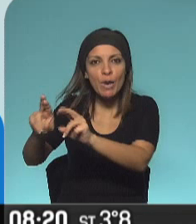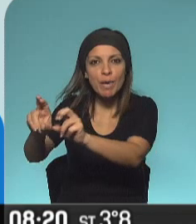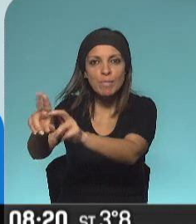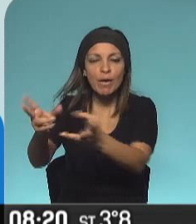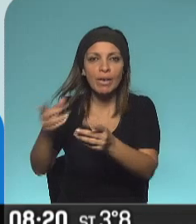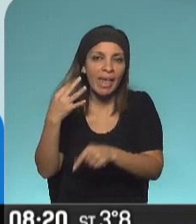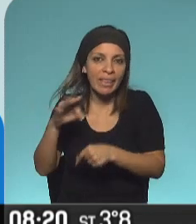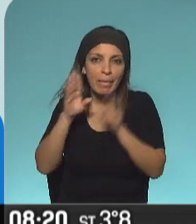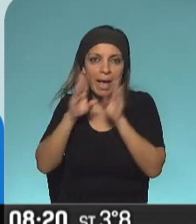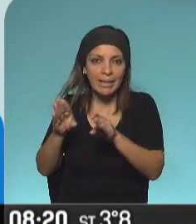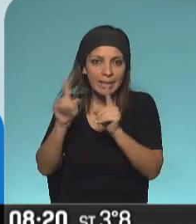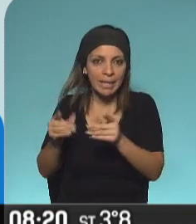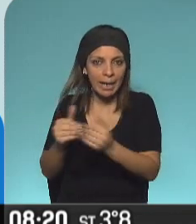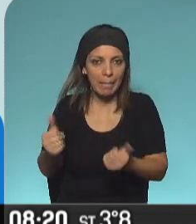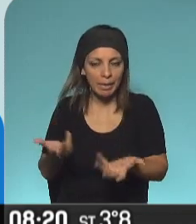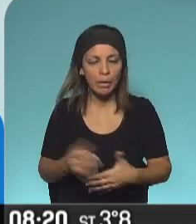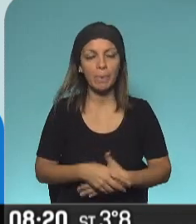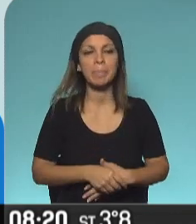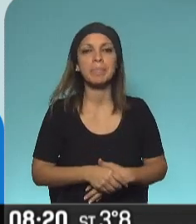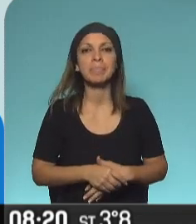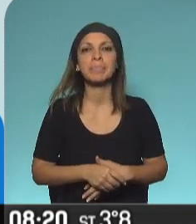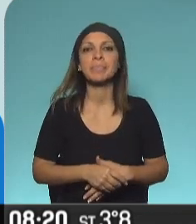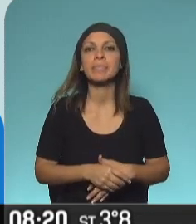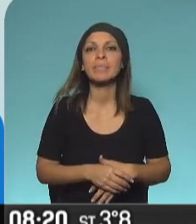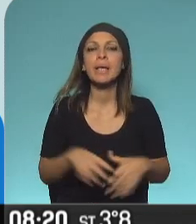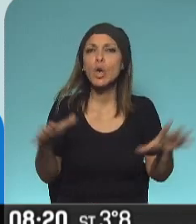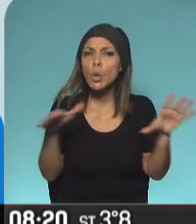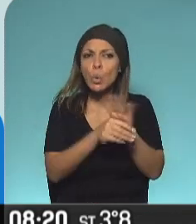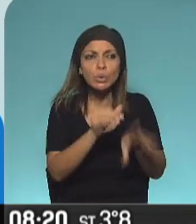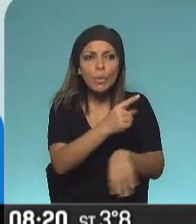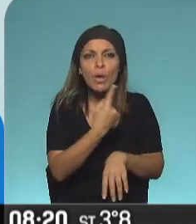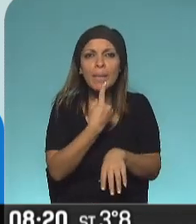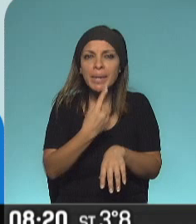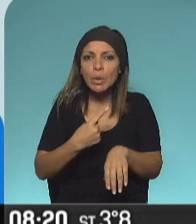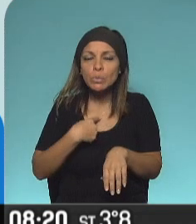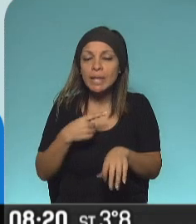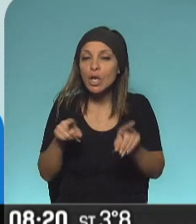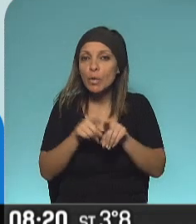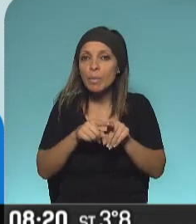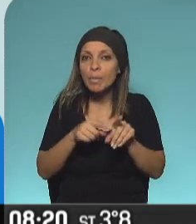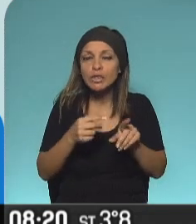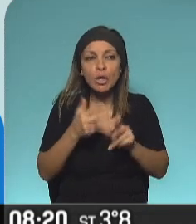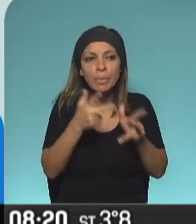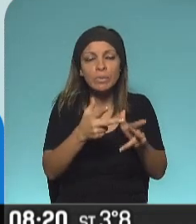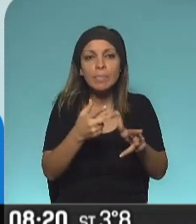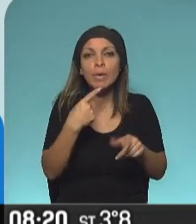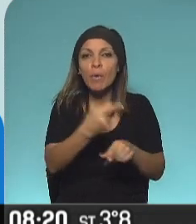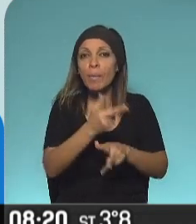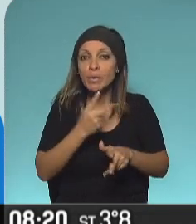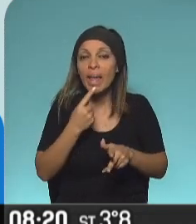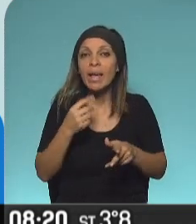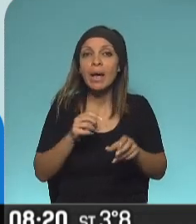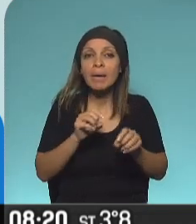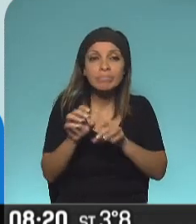que atender rápidamente. Y después, justamente tu pregunta va a lo que yo quise explicar hace un ratito, porque preguntas dónde circula. Y en